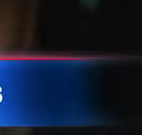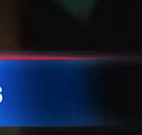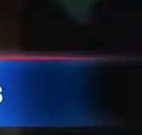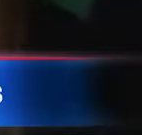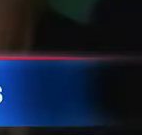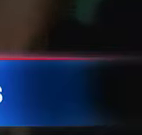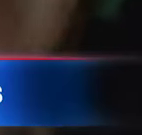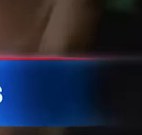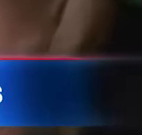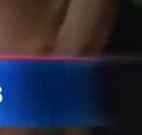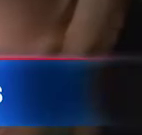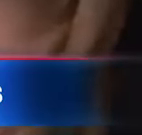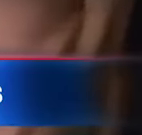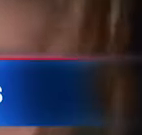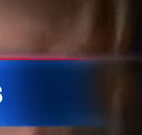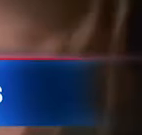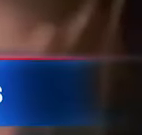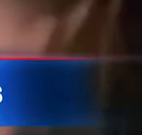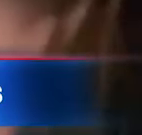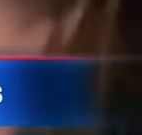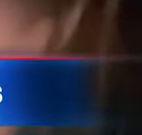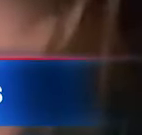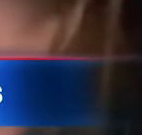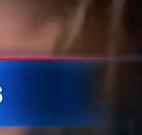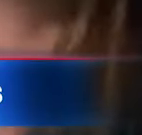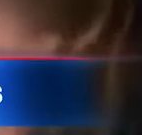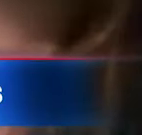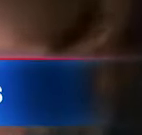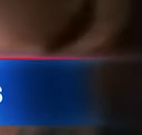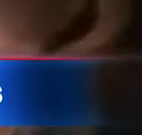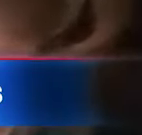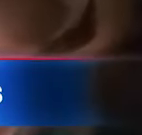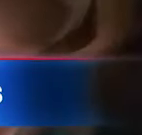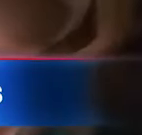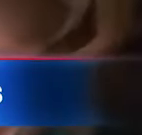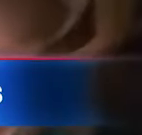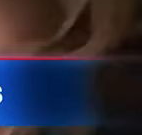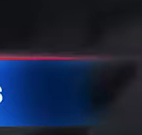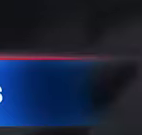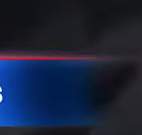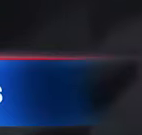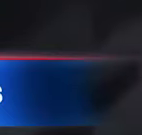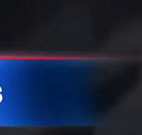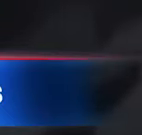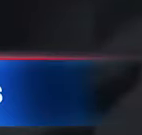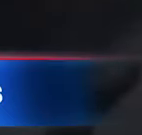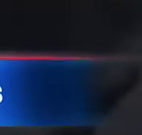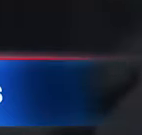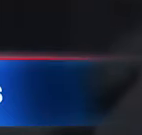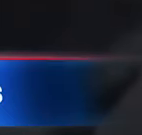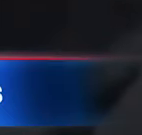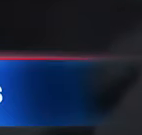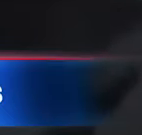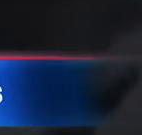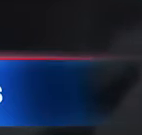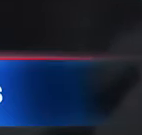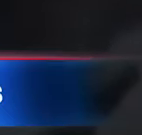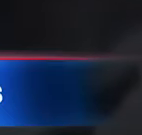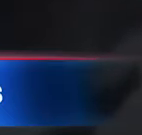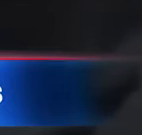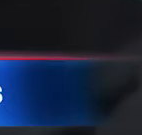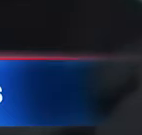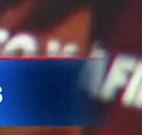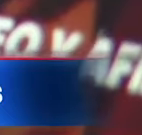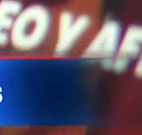hombros, pesa la sospecha de la Fiscalía que podría haber tenido nexos con Leandro Norero y la trama de corrupción generada en